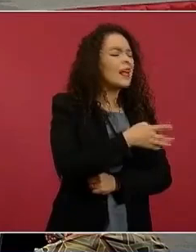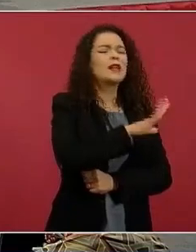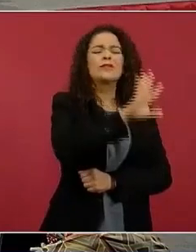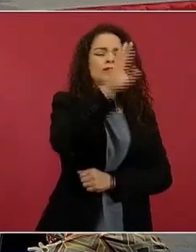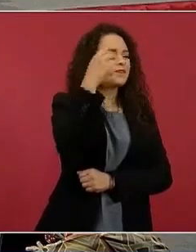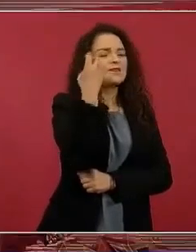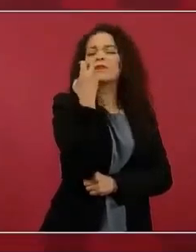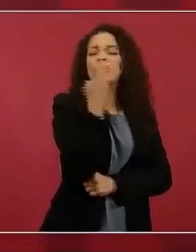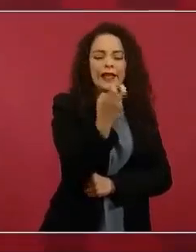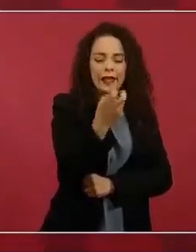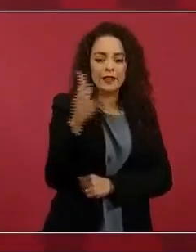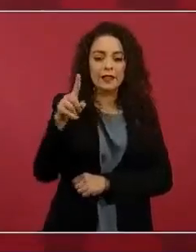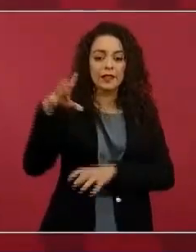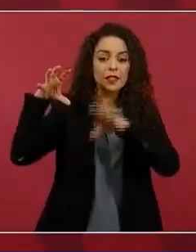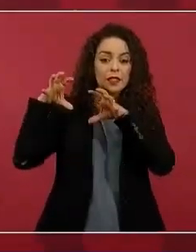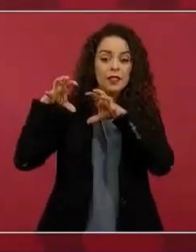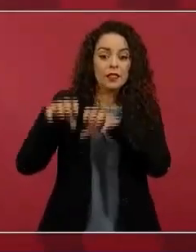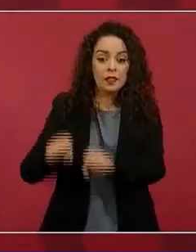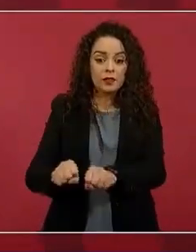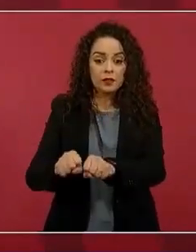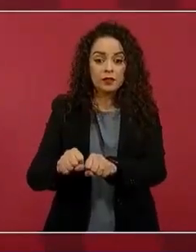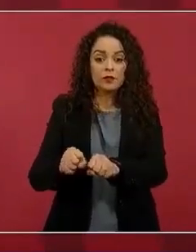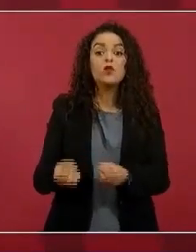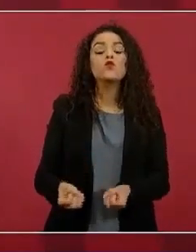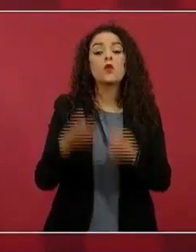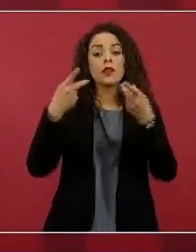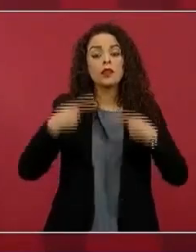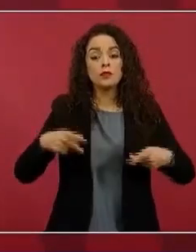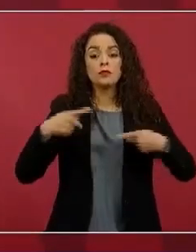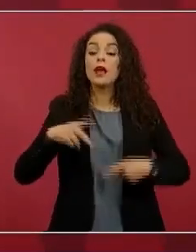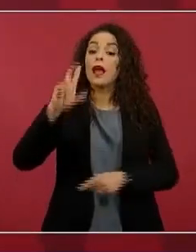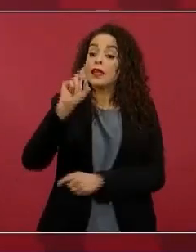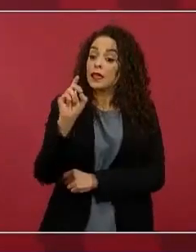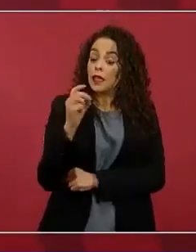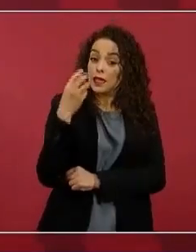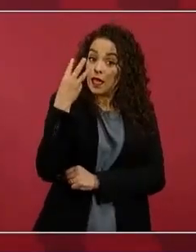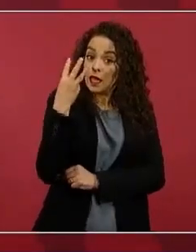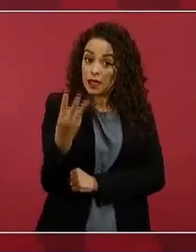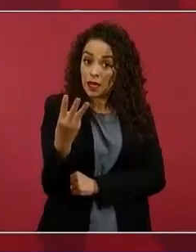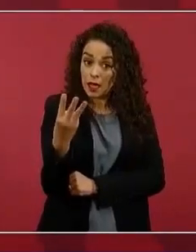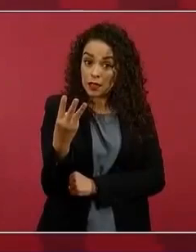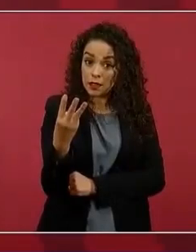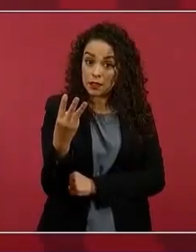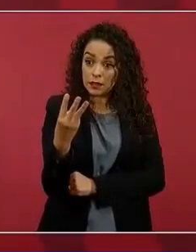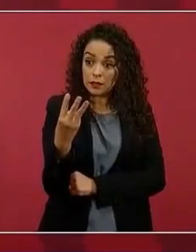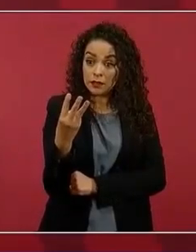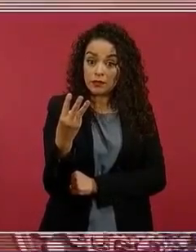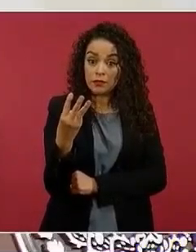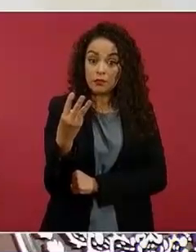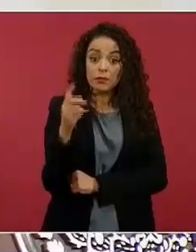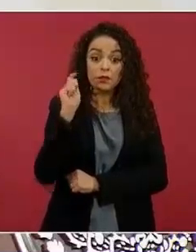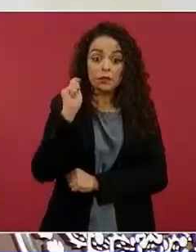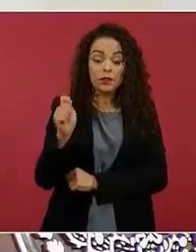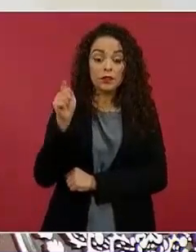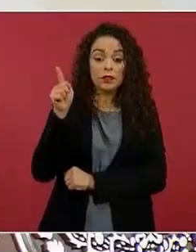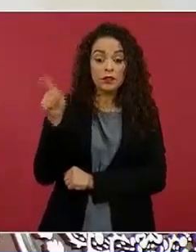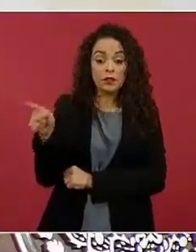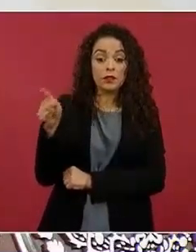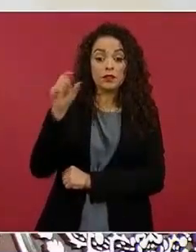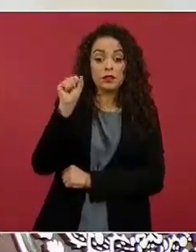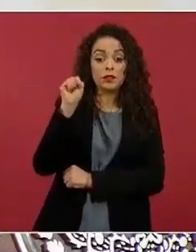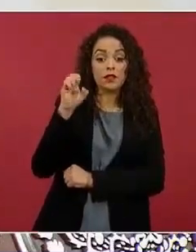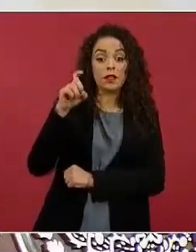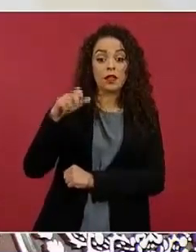en ese se detuvieron 33 personas de un hecho delictivo por parte de la Secretaría de la Defensa Nacional y la